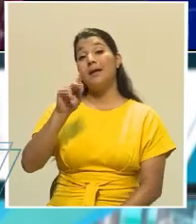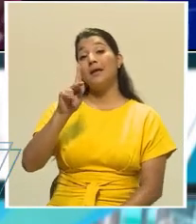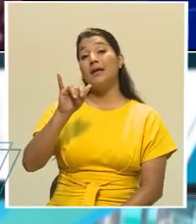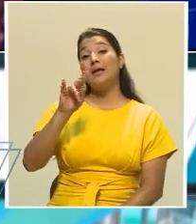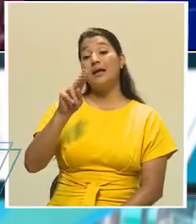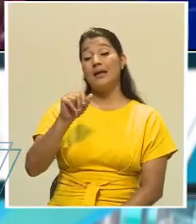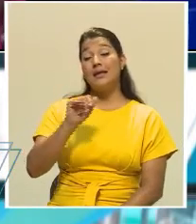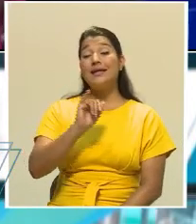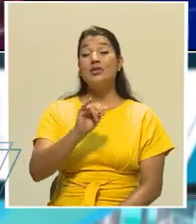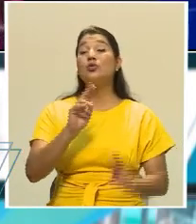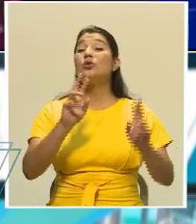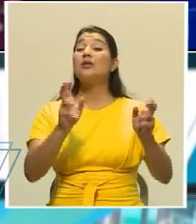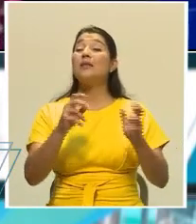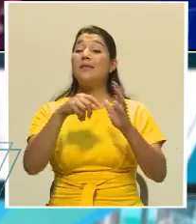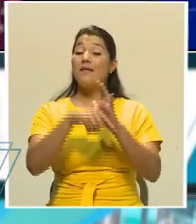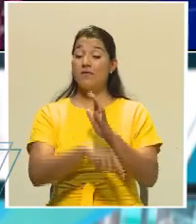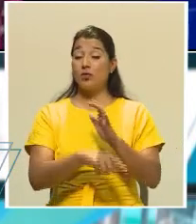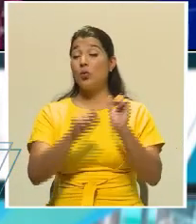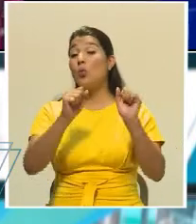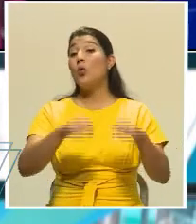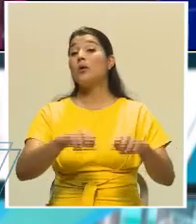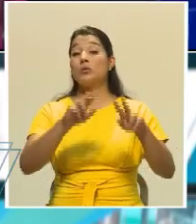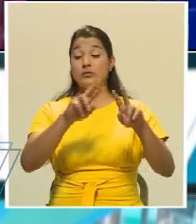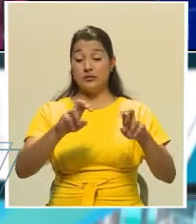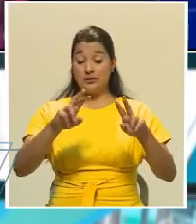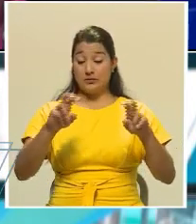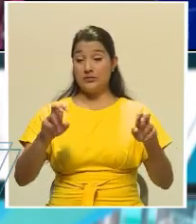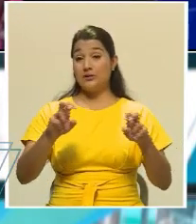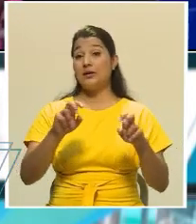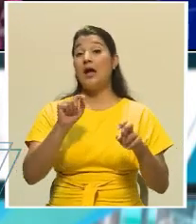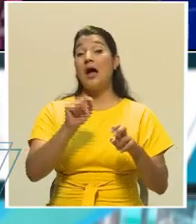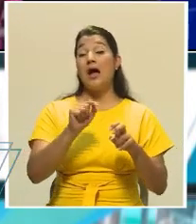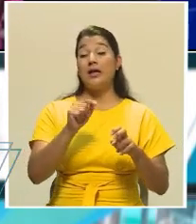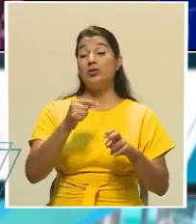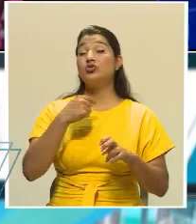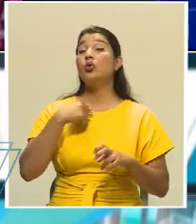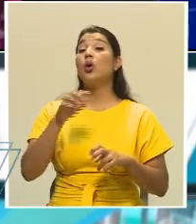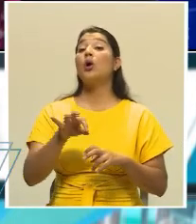hay que revisar como país. Digamos, aquí en concreto, Ernesto,